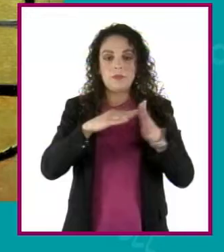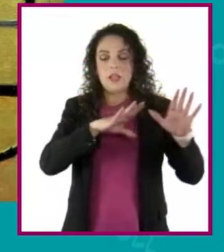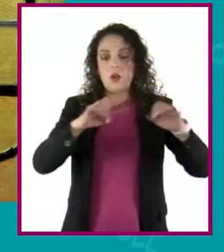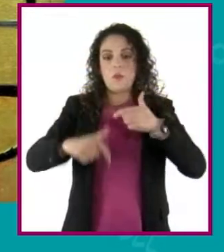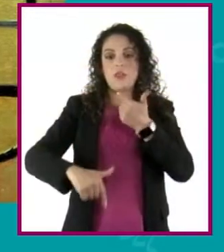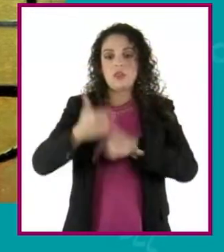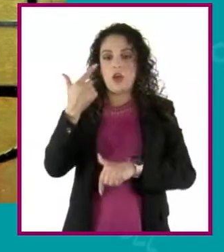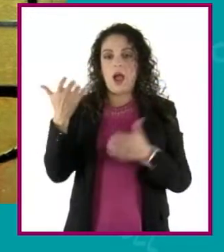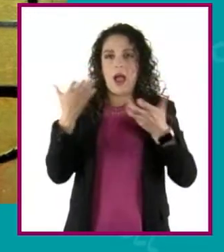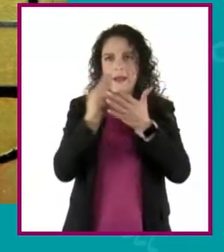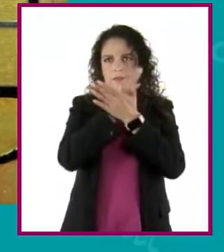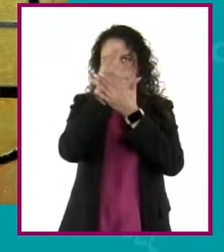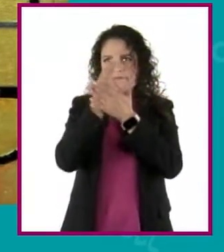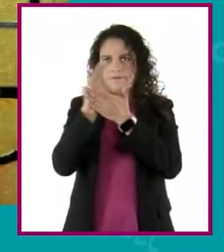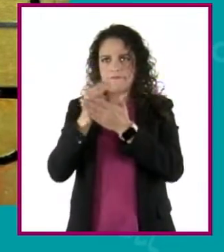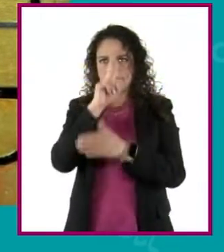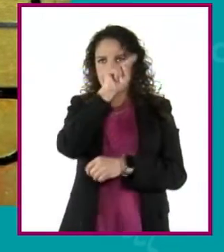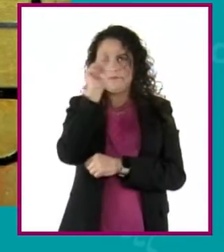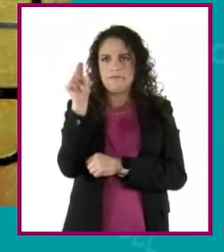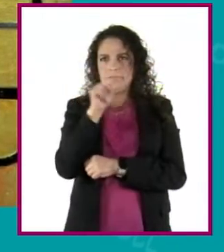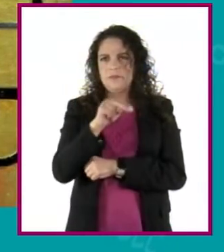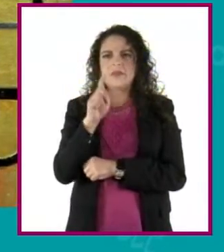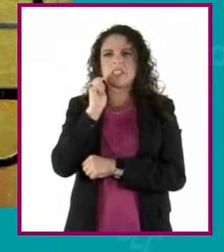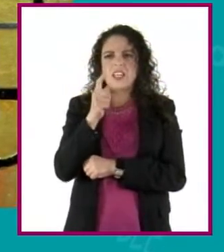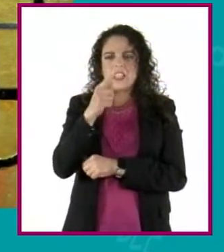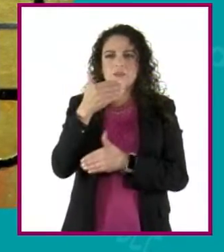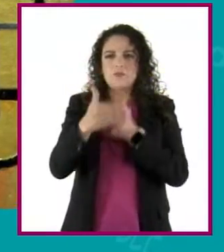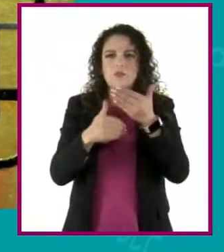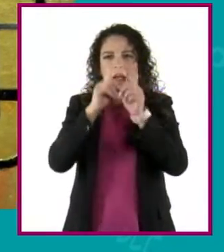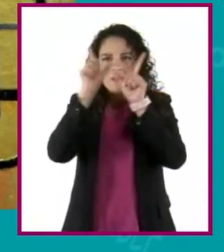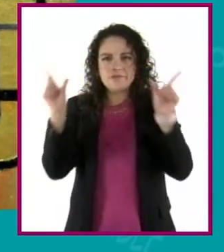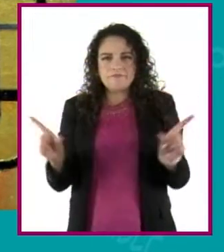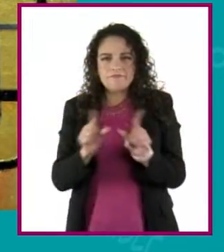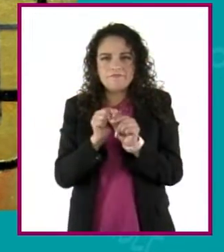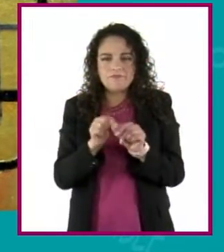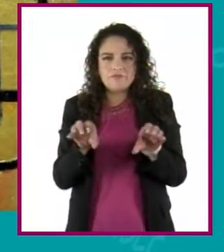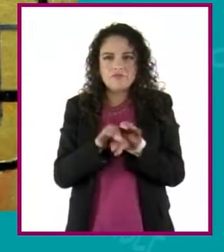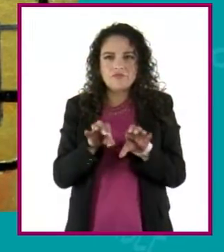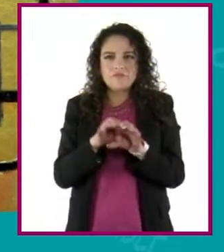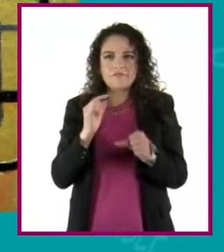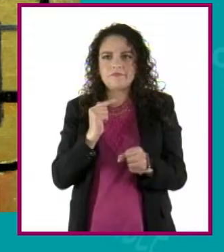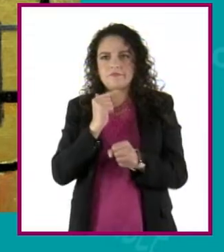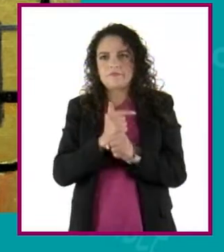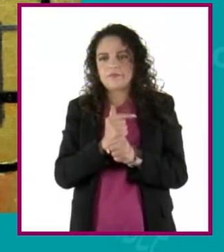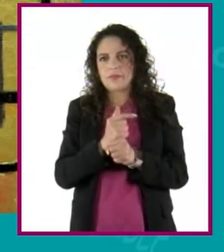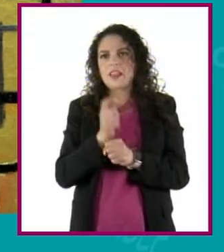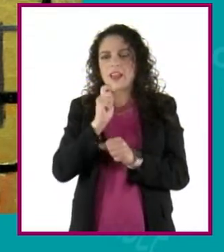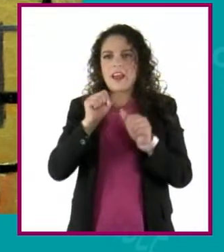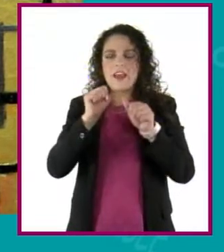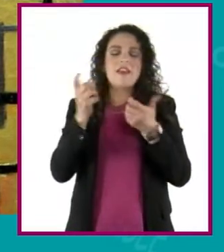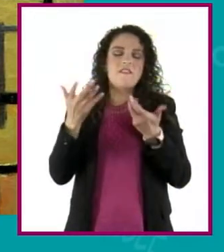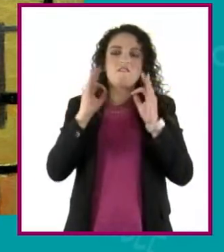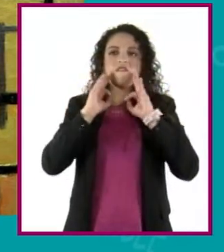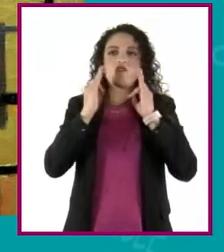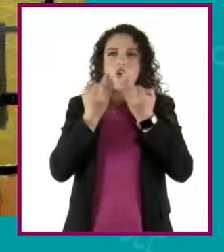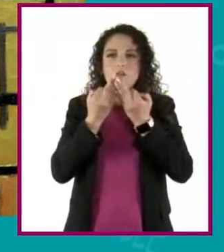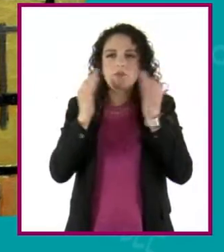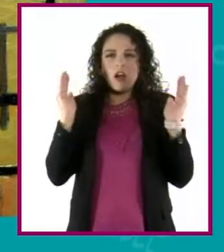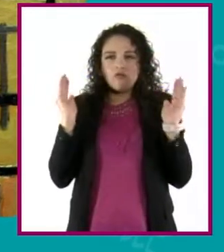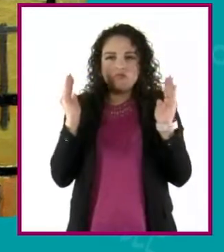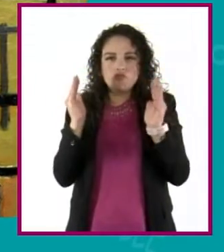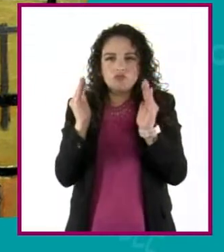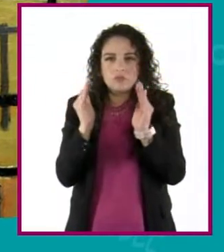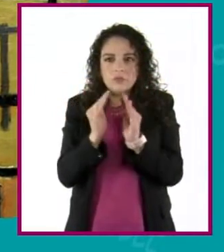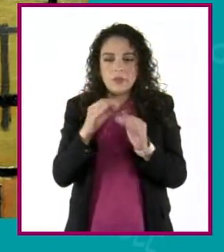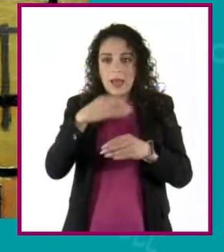1911-1912, se observa un proceso de simplificación, de búsqueda de la esencia, de reducción de las formas que acabará culminando, a partir